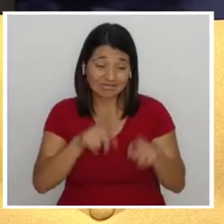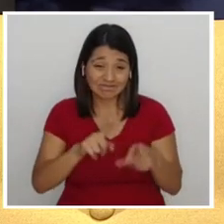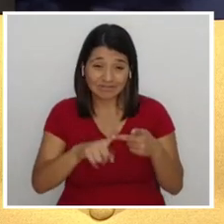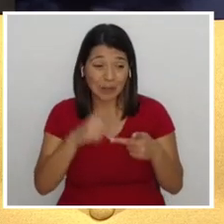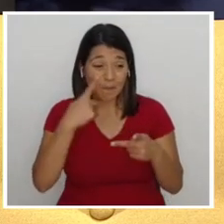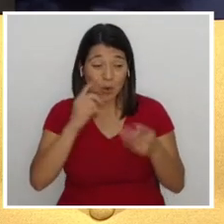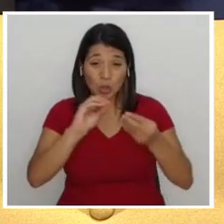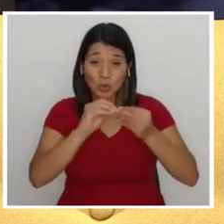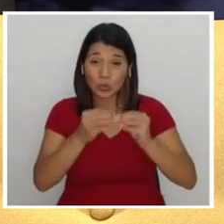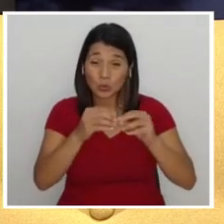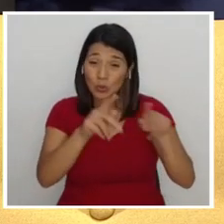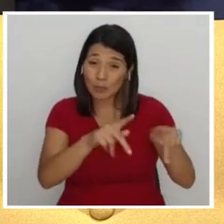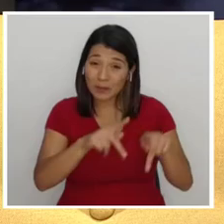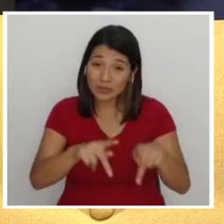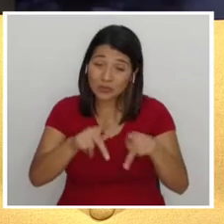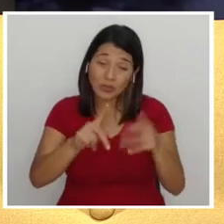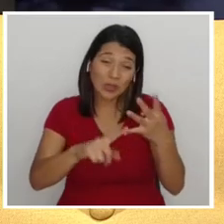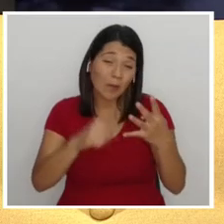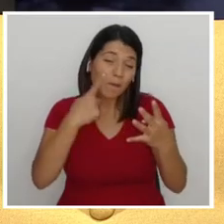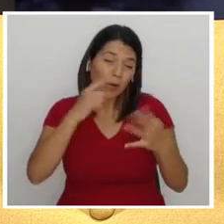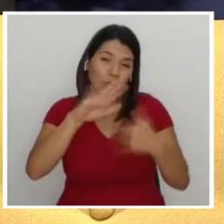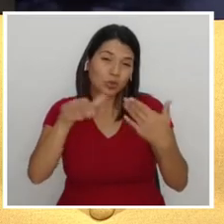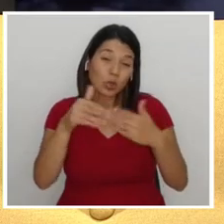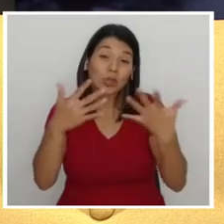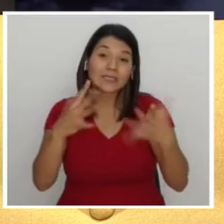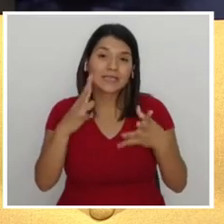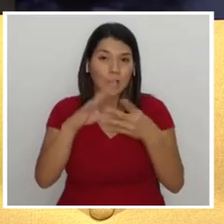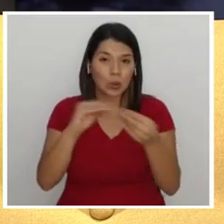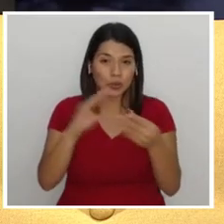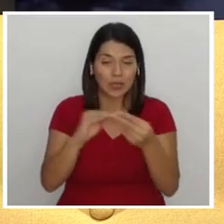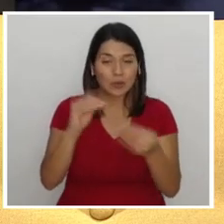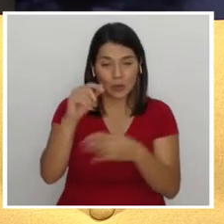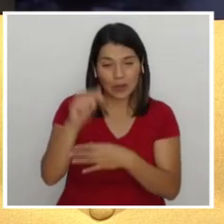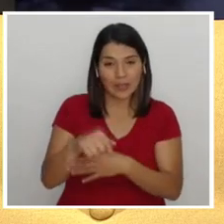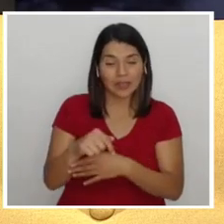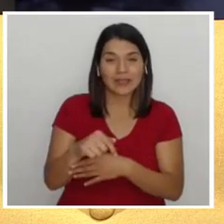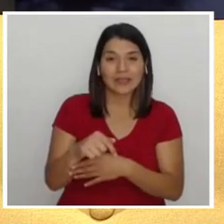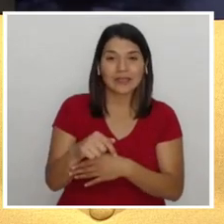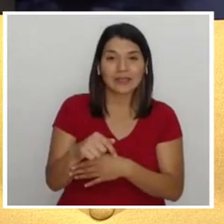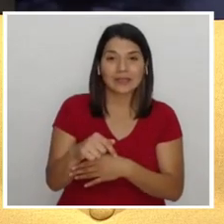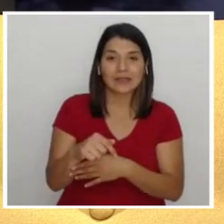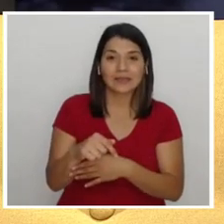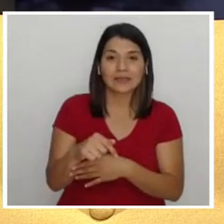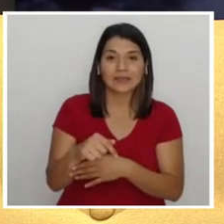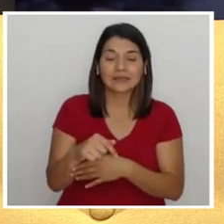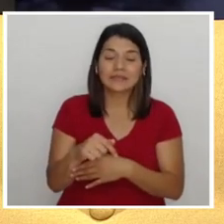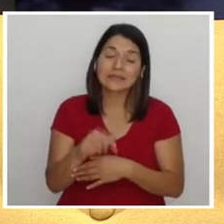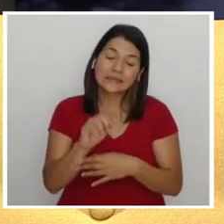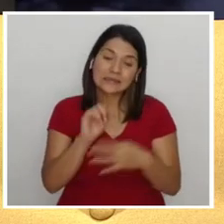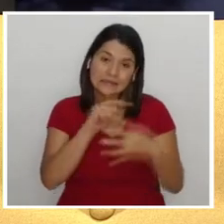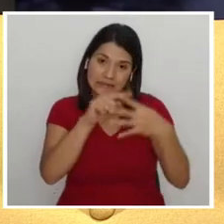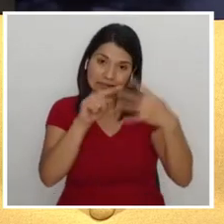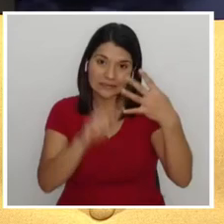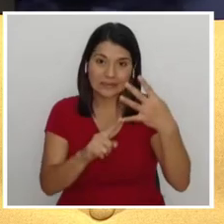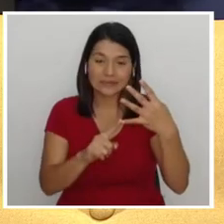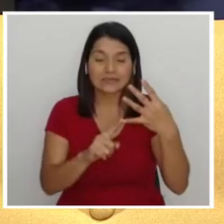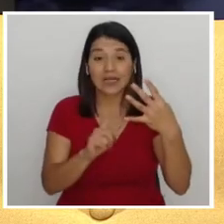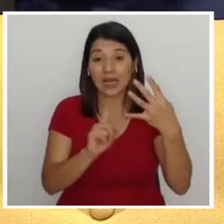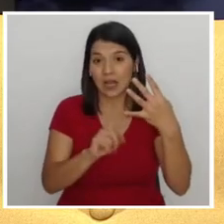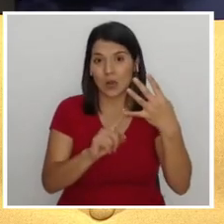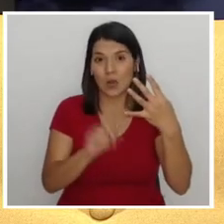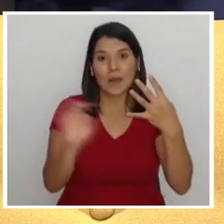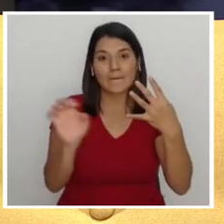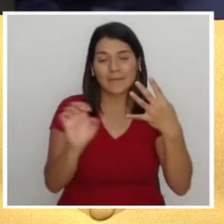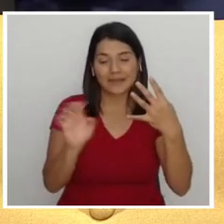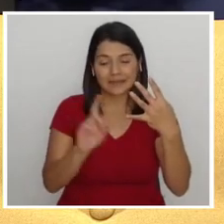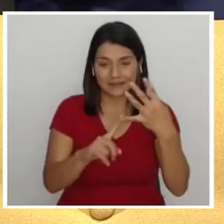antes describíamos y conversábamos con detalle. Esa sería la cuarta emergencia